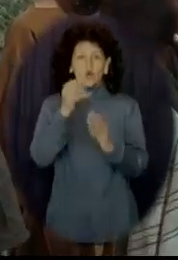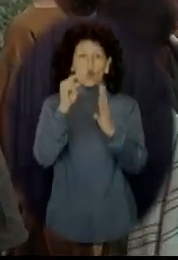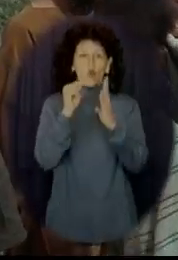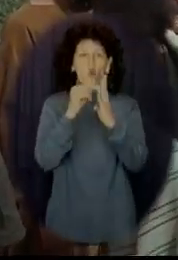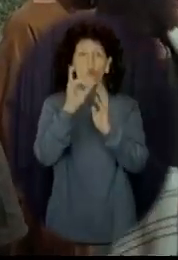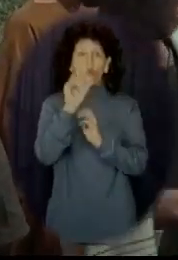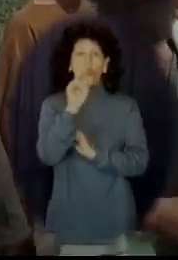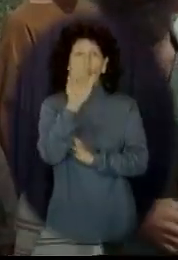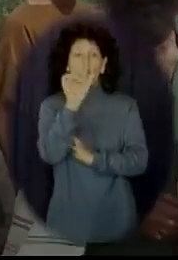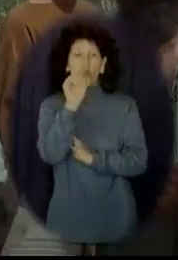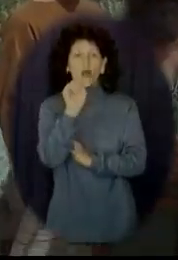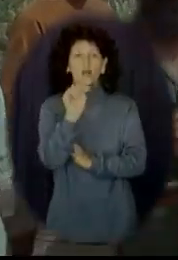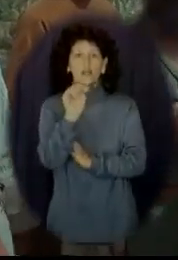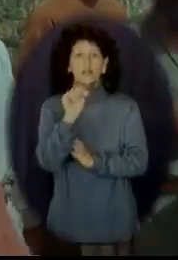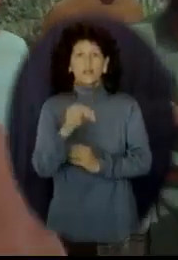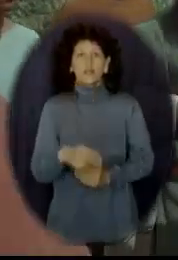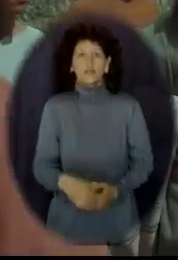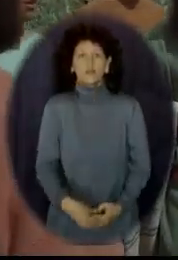Juan.